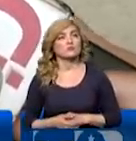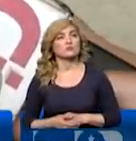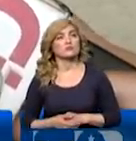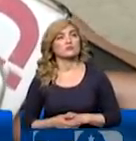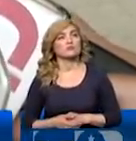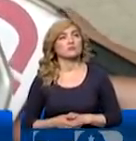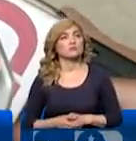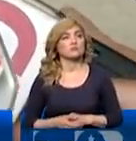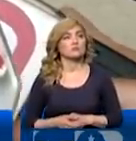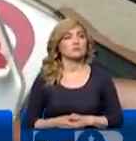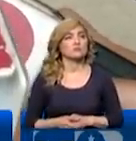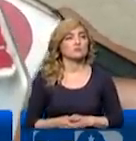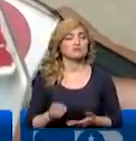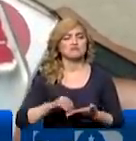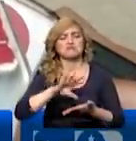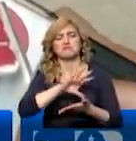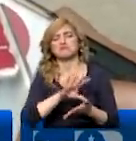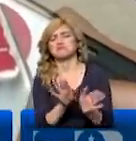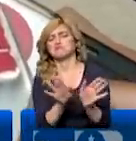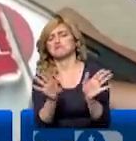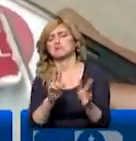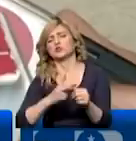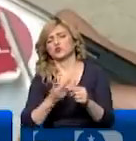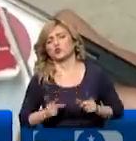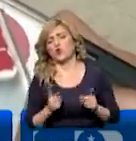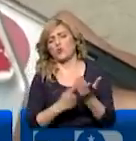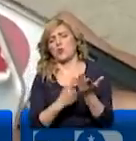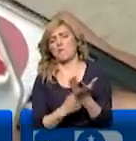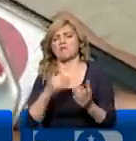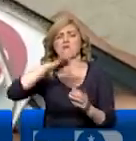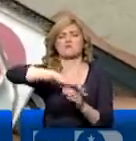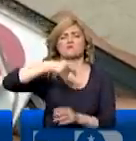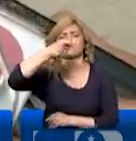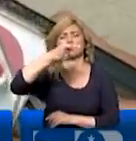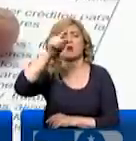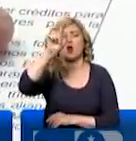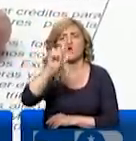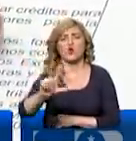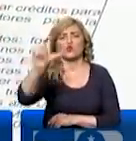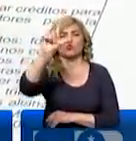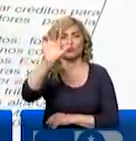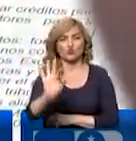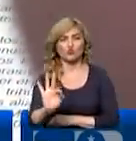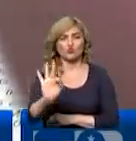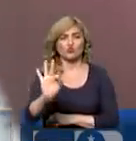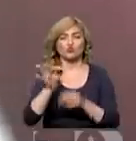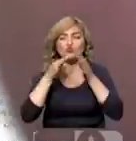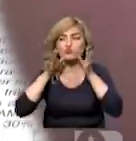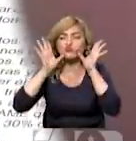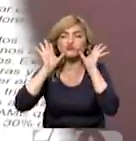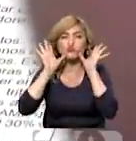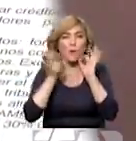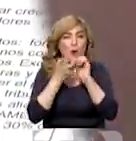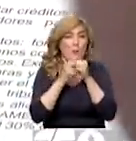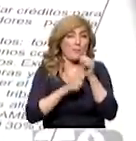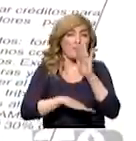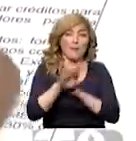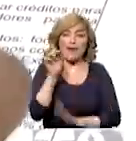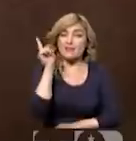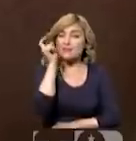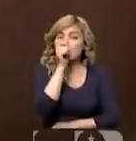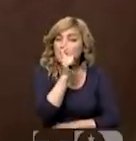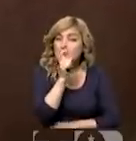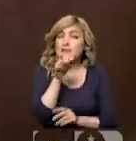un pleno en la Asamblea para segundo debate el próximo día lunes 9 de diciembre. Y los denominados nudos críticos se